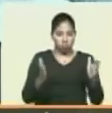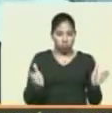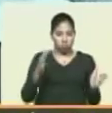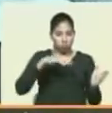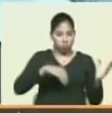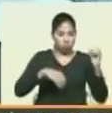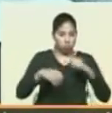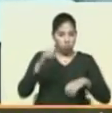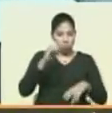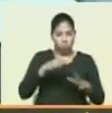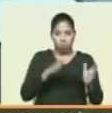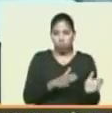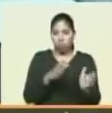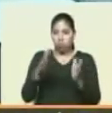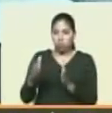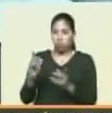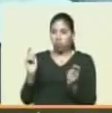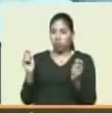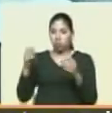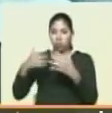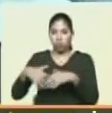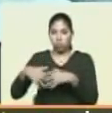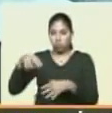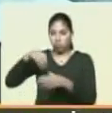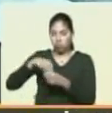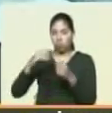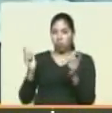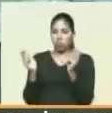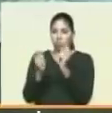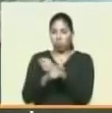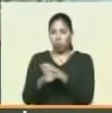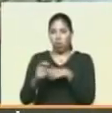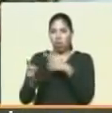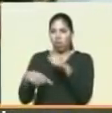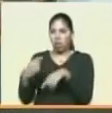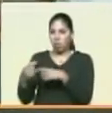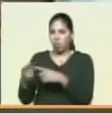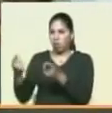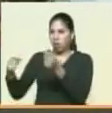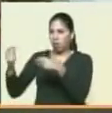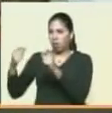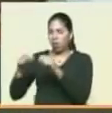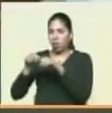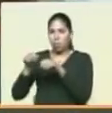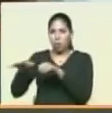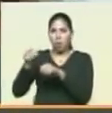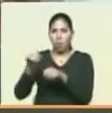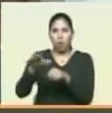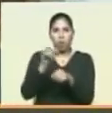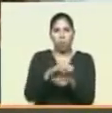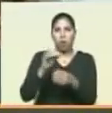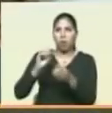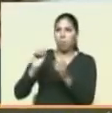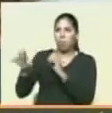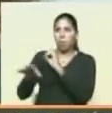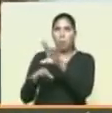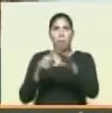en la transformación insurgen los subproductos y se distribuyen. E insurge el producto principal y se